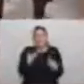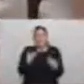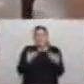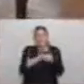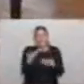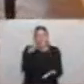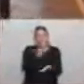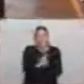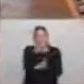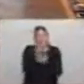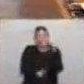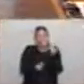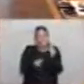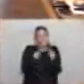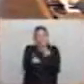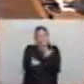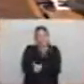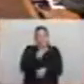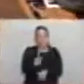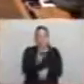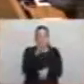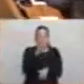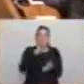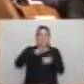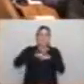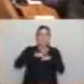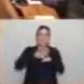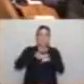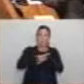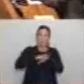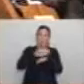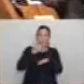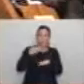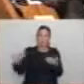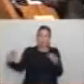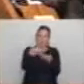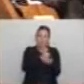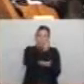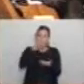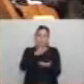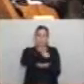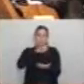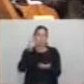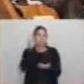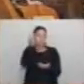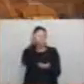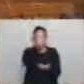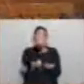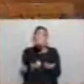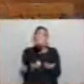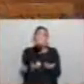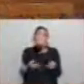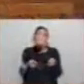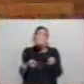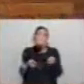Gobierno es conocido de sobra. Todos los españoles han de tener asegurada la igualdad en la prestación de servicios básicos.